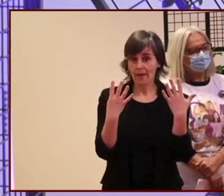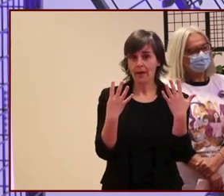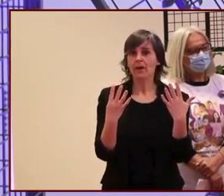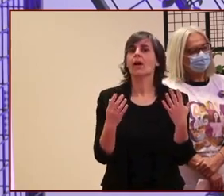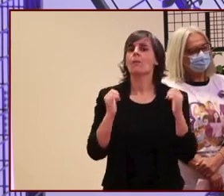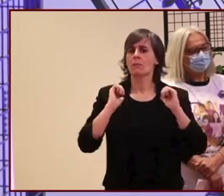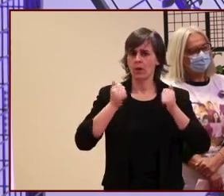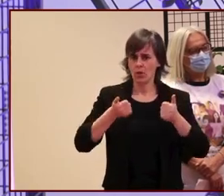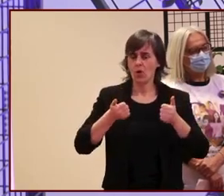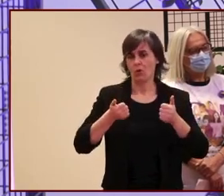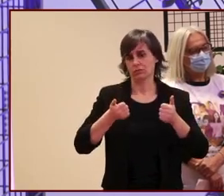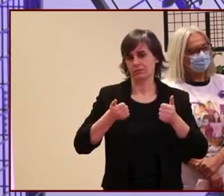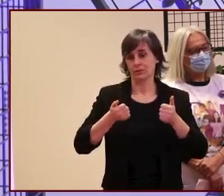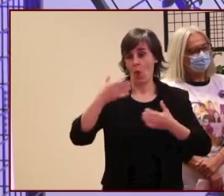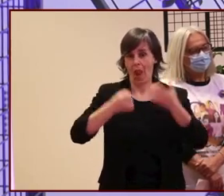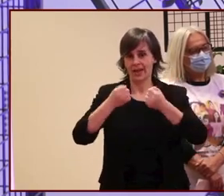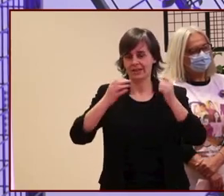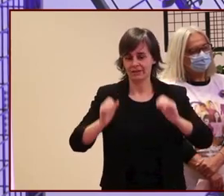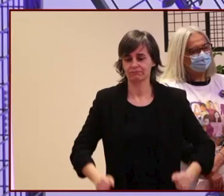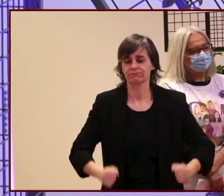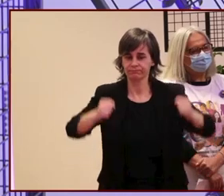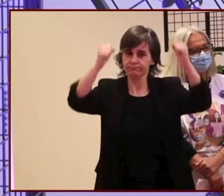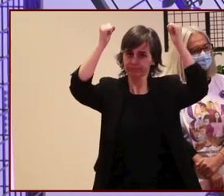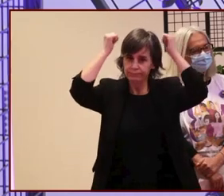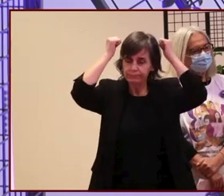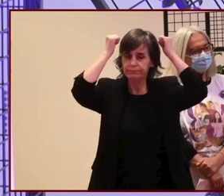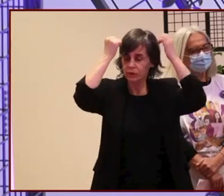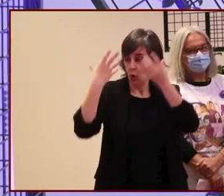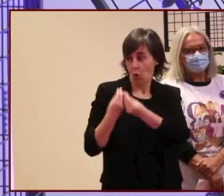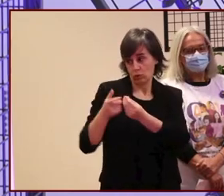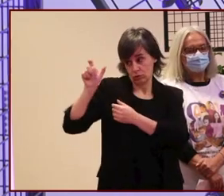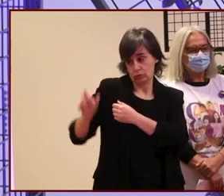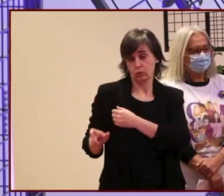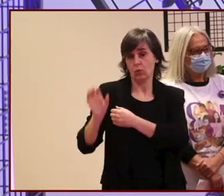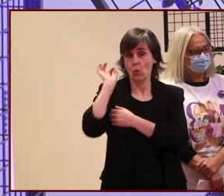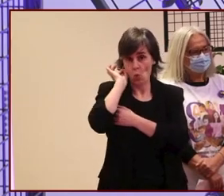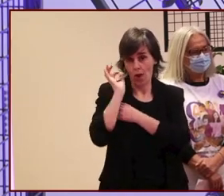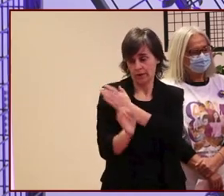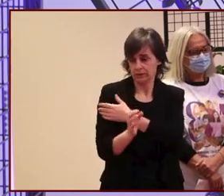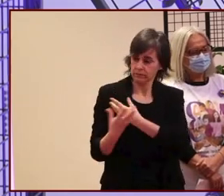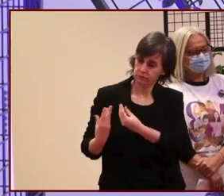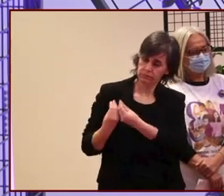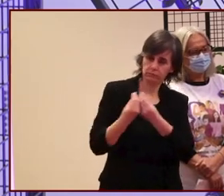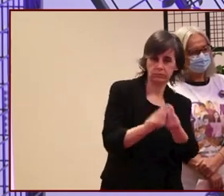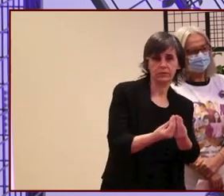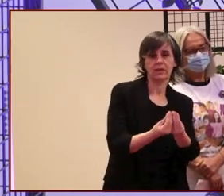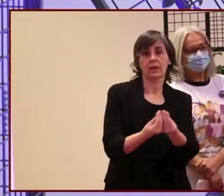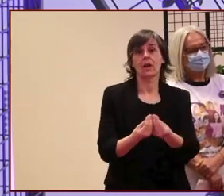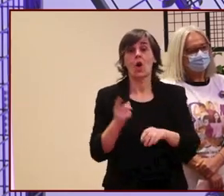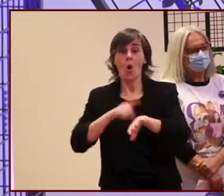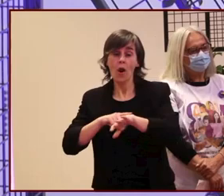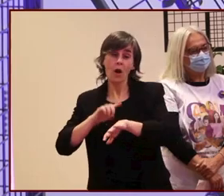acompañando a una señora serían las cuatro y cinco de mañana capacidades